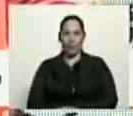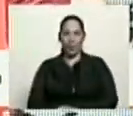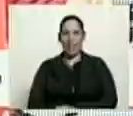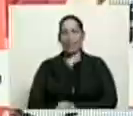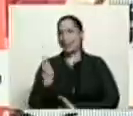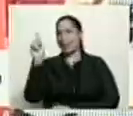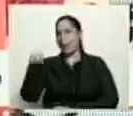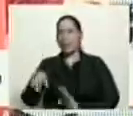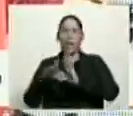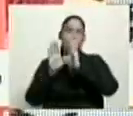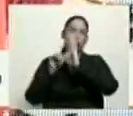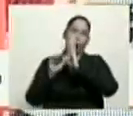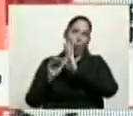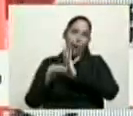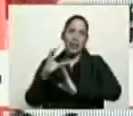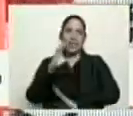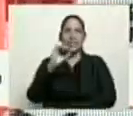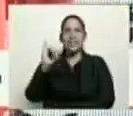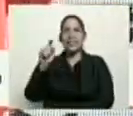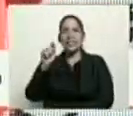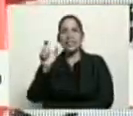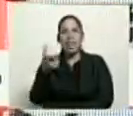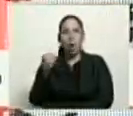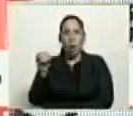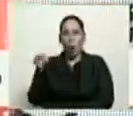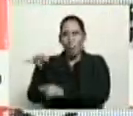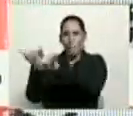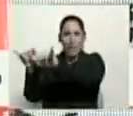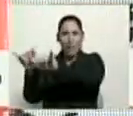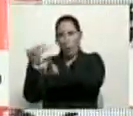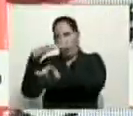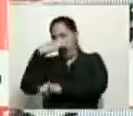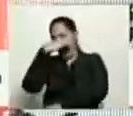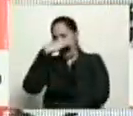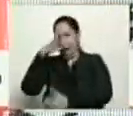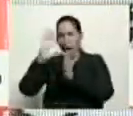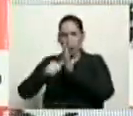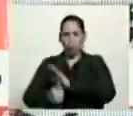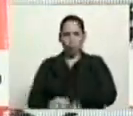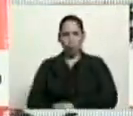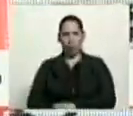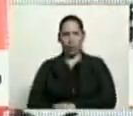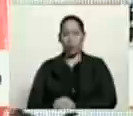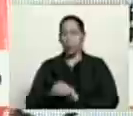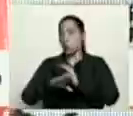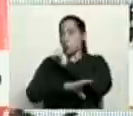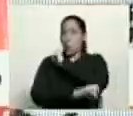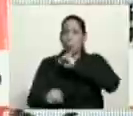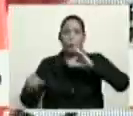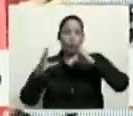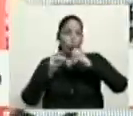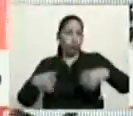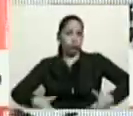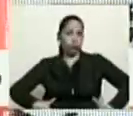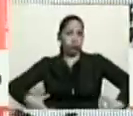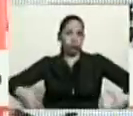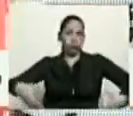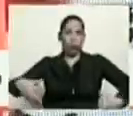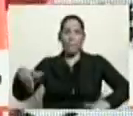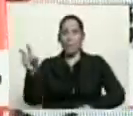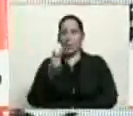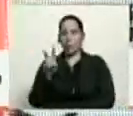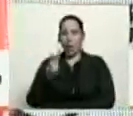robado Sitgo, los ladrones, se han robado Sitgo, los que se robaron todas las riquezas de los venezolanos en la